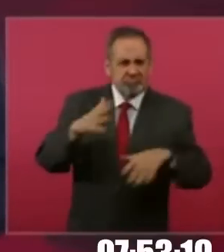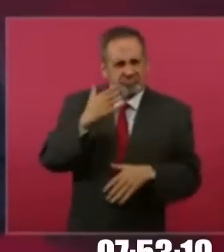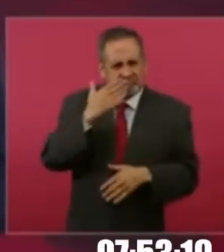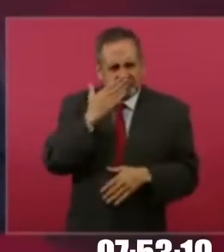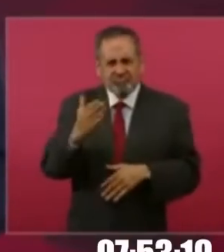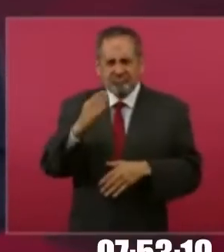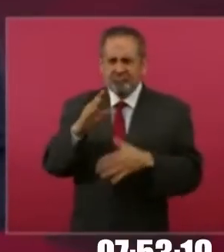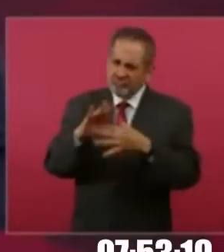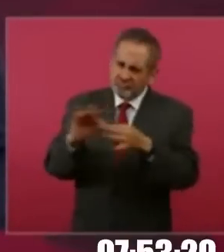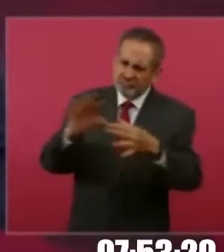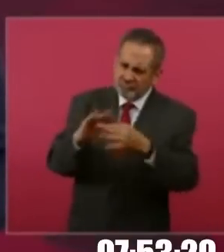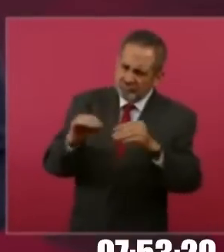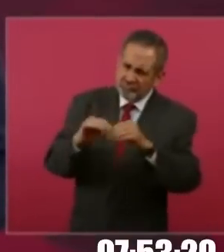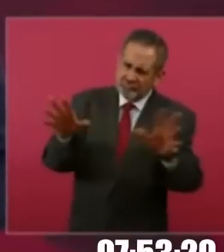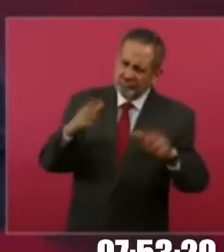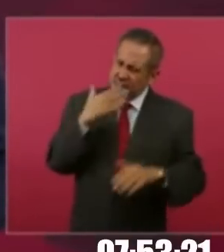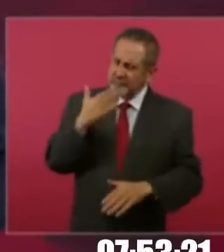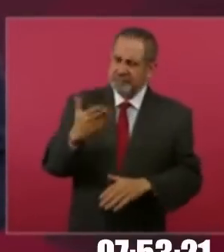pueblo